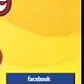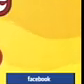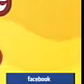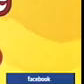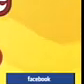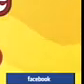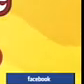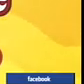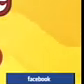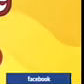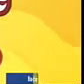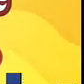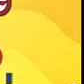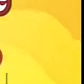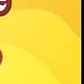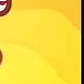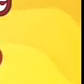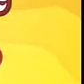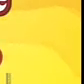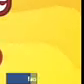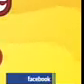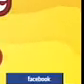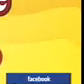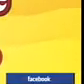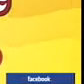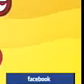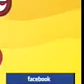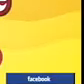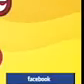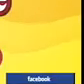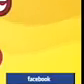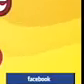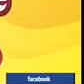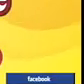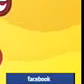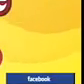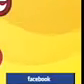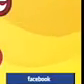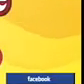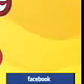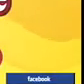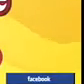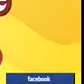Los titulares de Noticiero Hechos son gracias a Pollo Campestre.